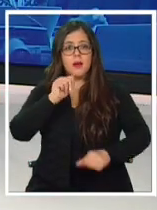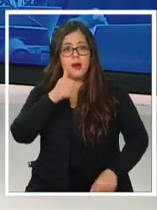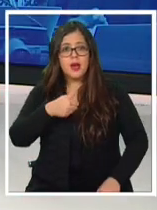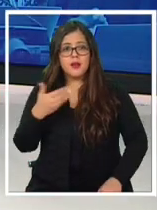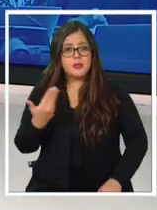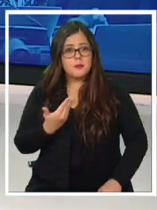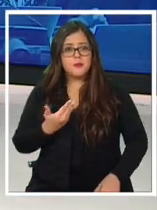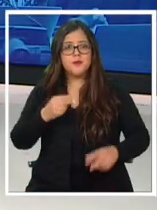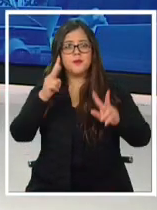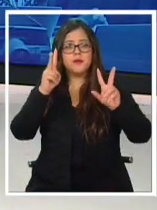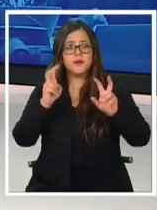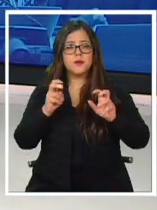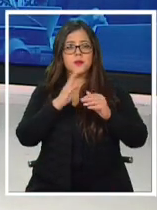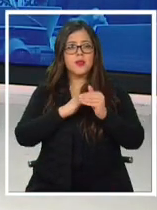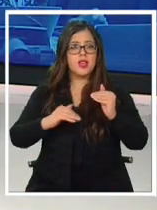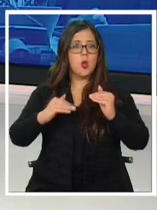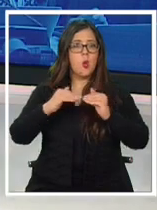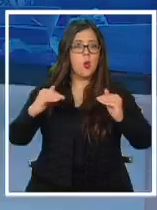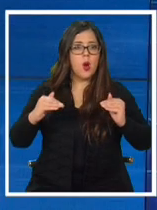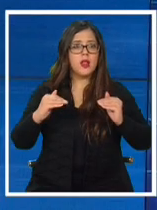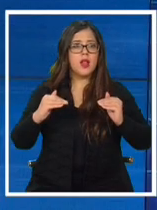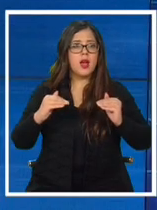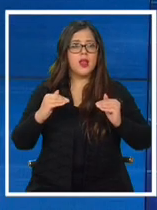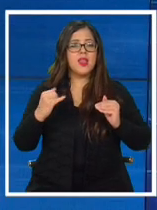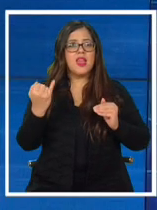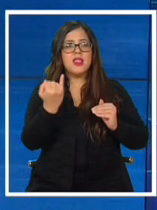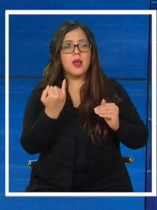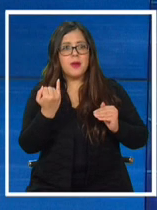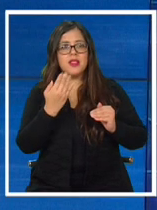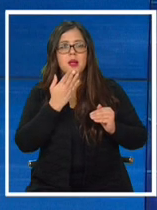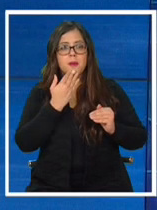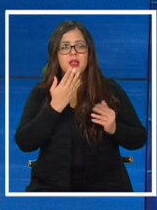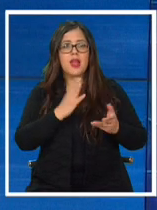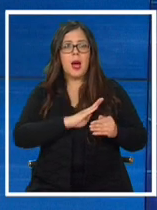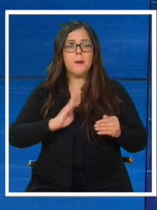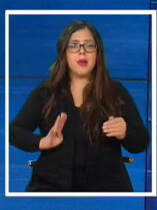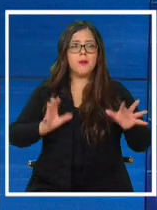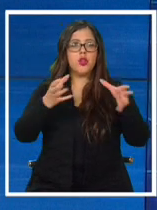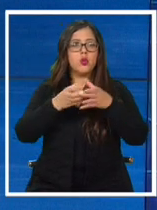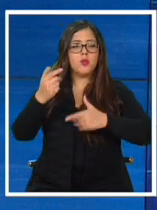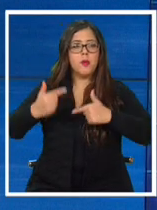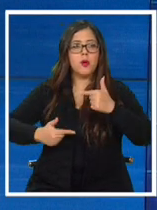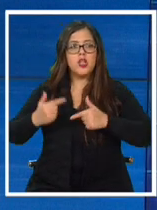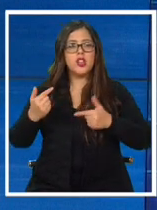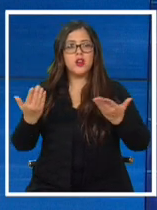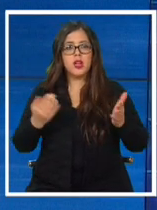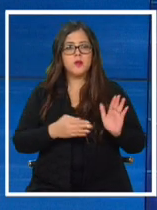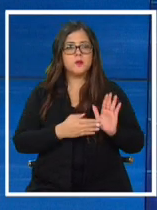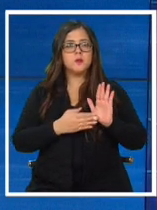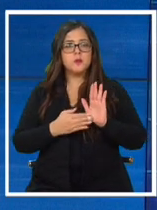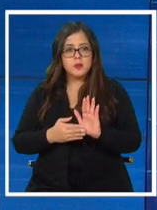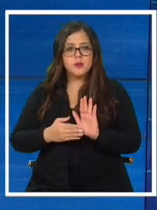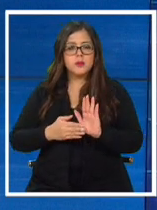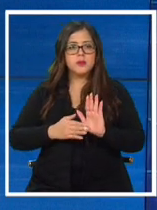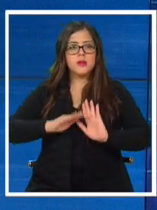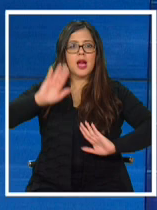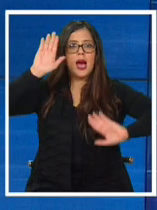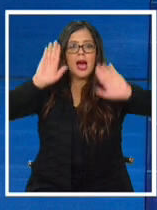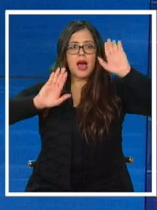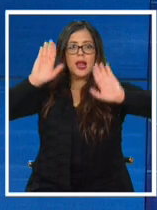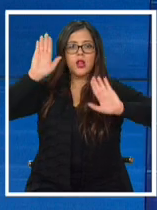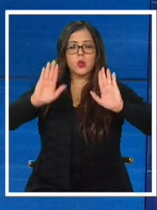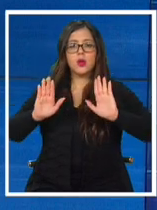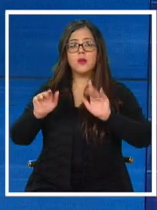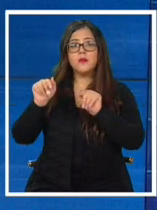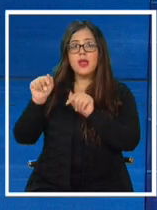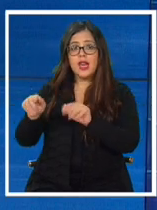mañana, habla de la igualdad a independientes y a miembros de organizaciones políticas en presentación de candidaturas. Ya no